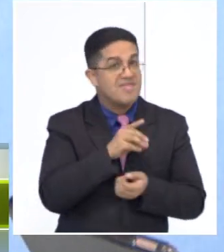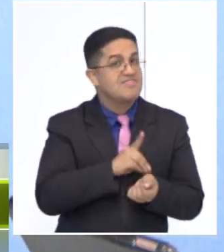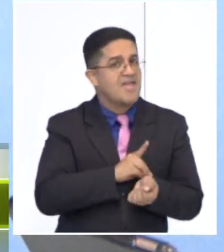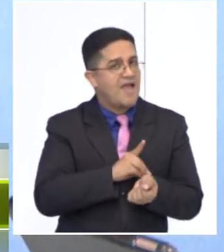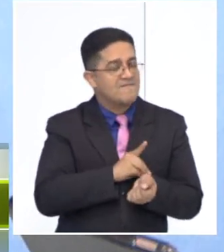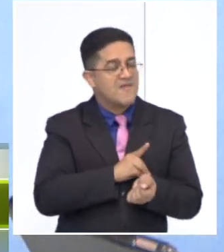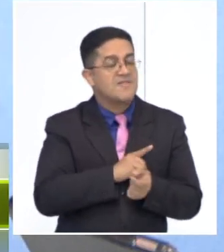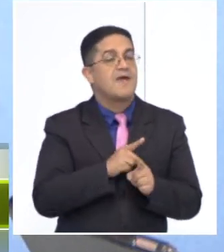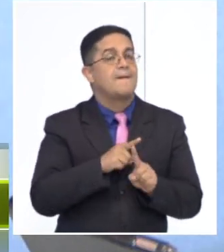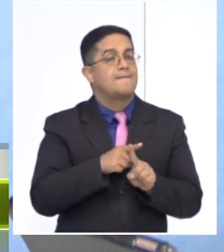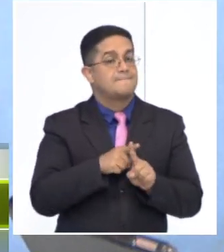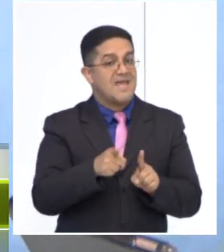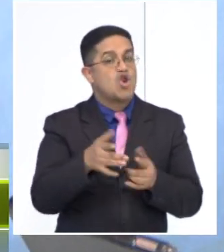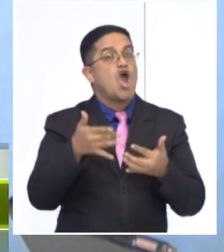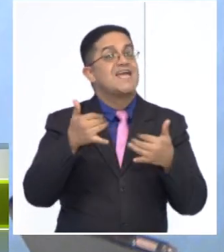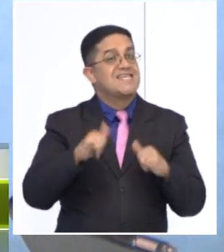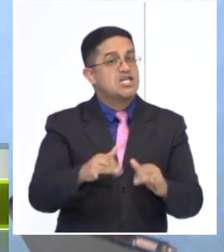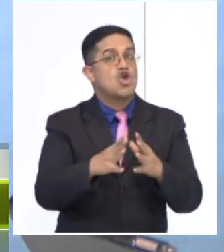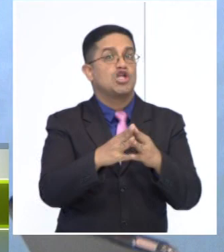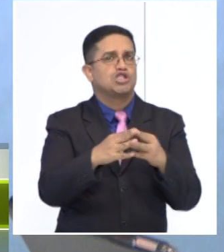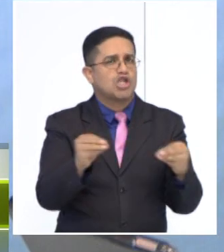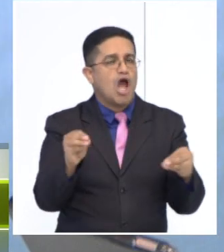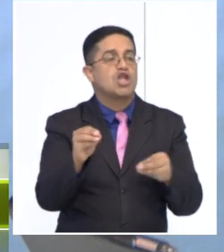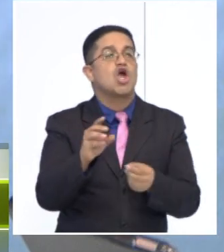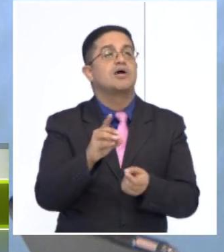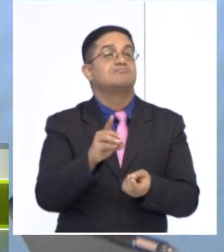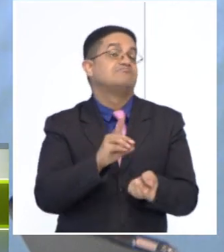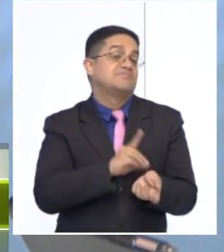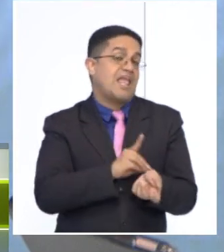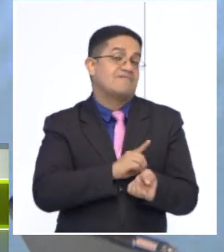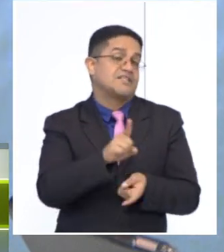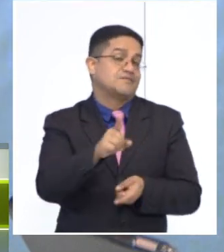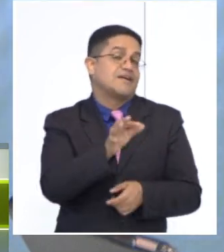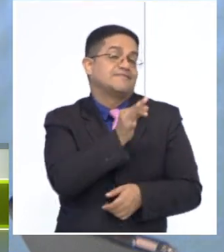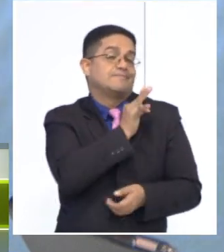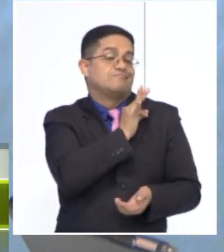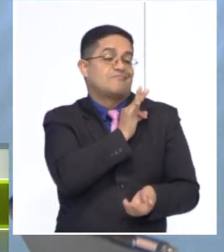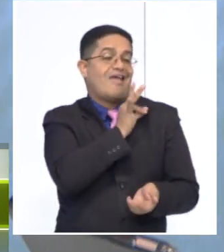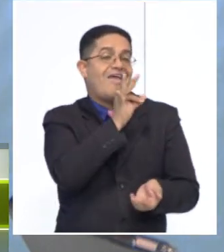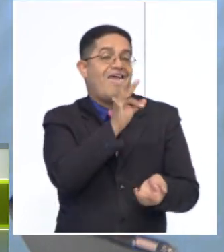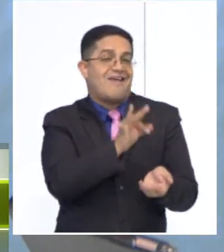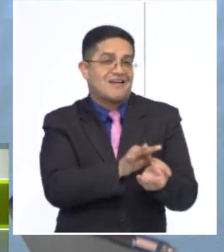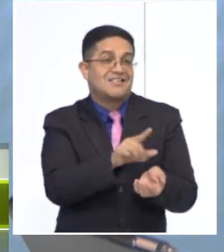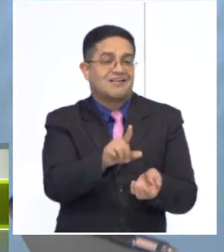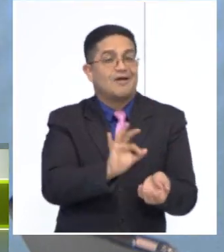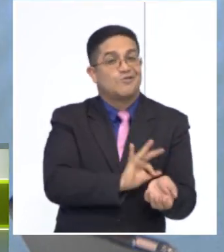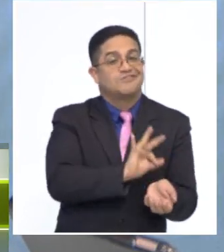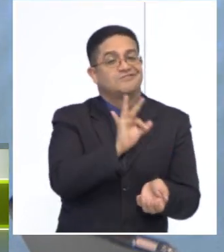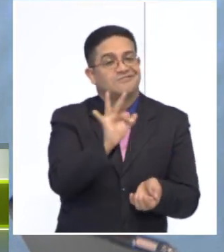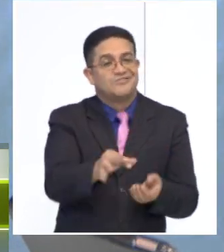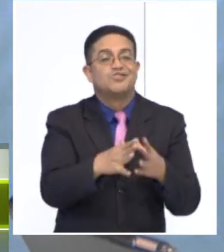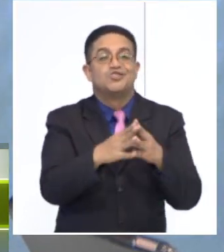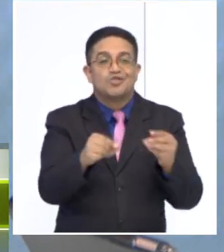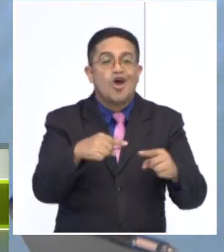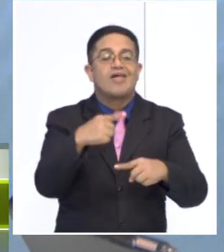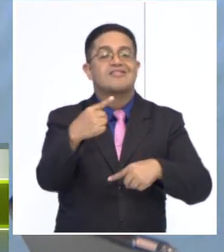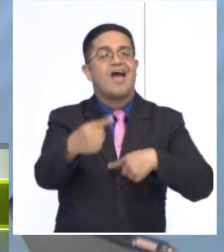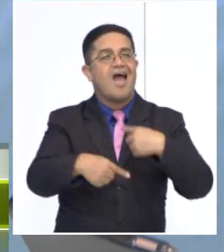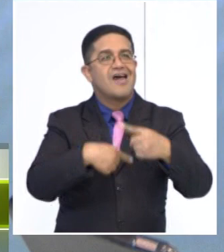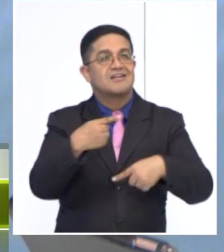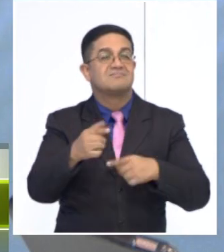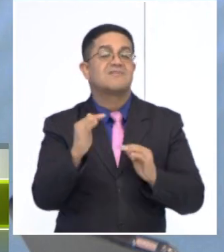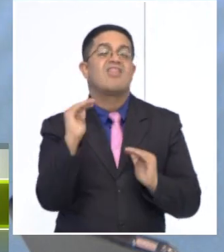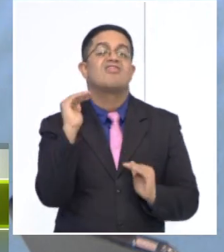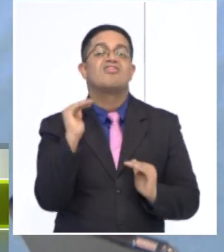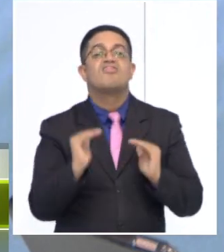momentos, pues sus hijos serán todos diabéticos. Esa es la herencia. Entonces, esto se va a transmitir en todas las generaciones y va a depender